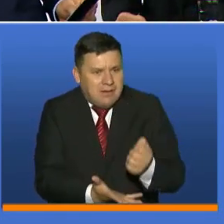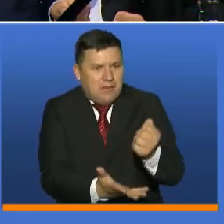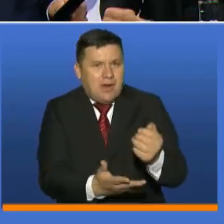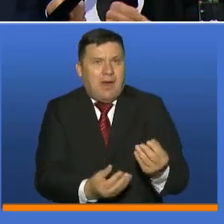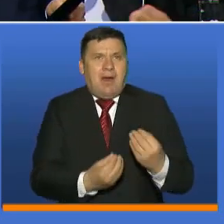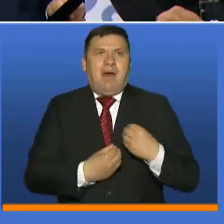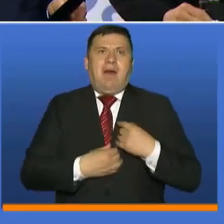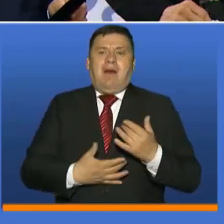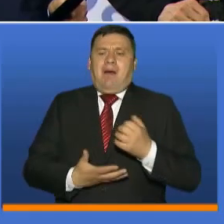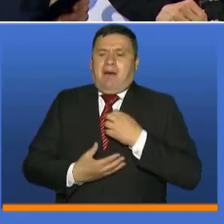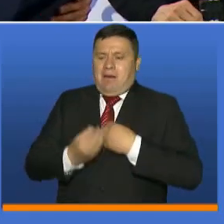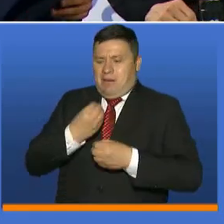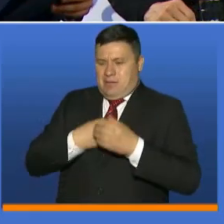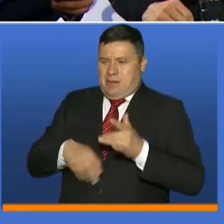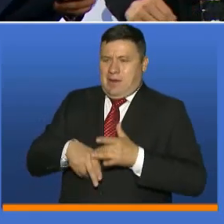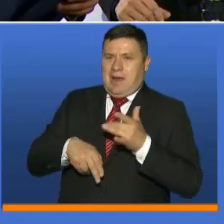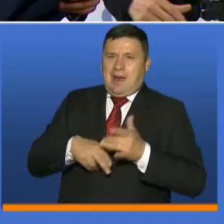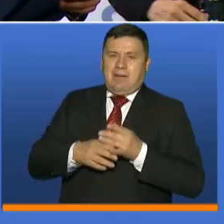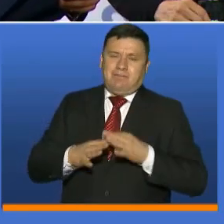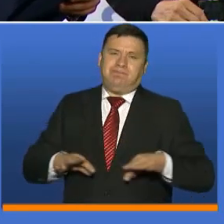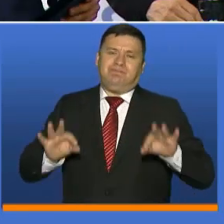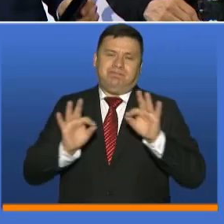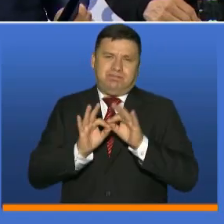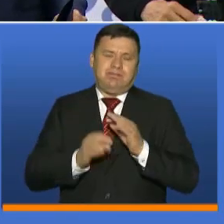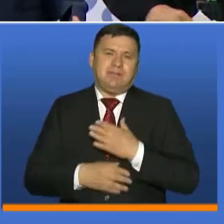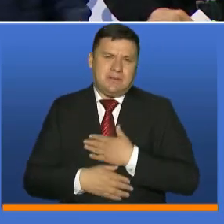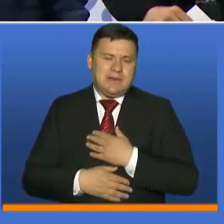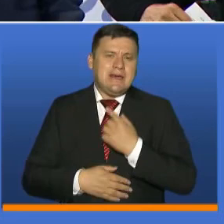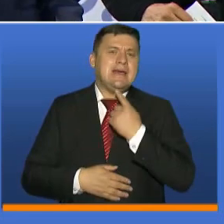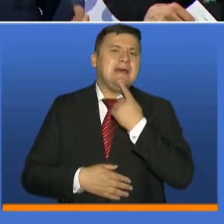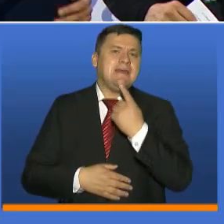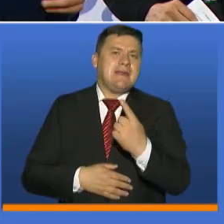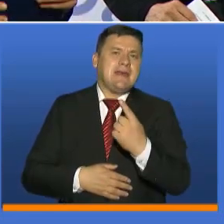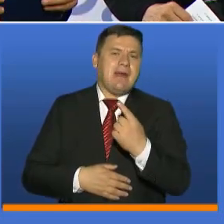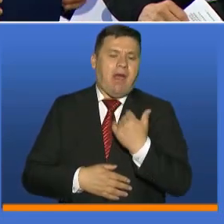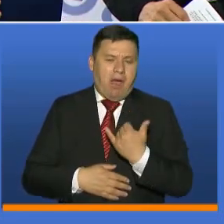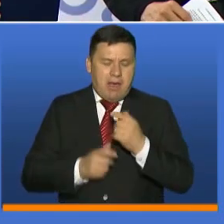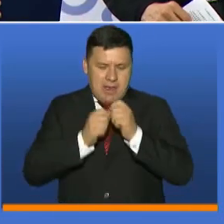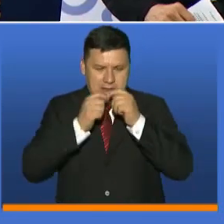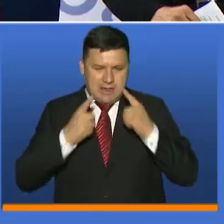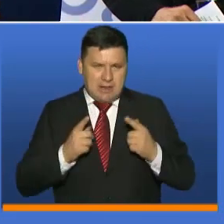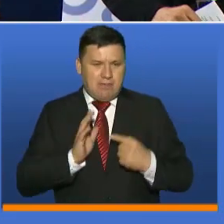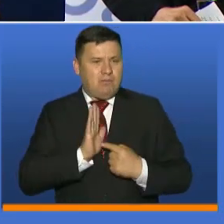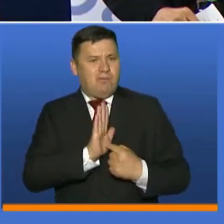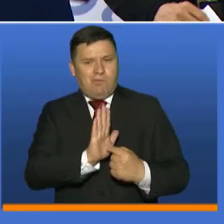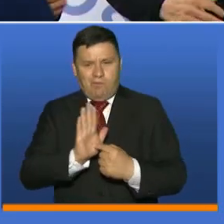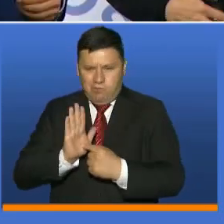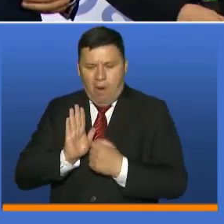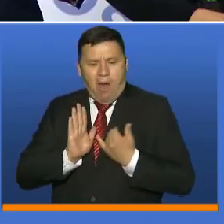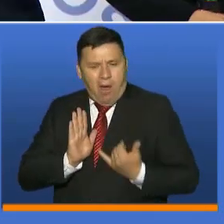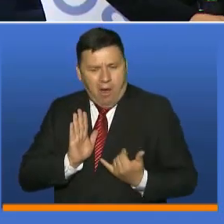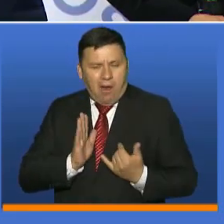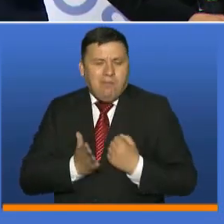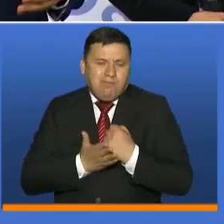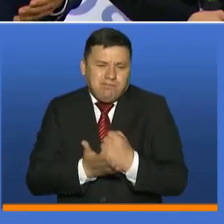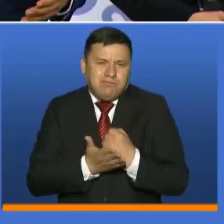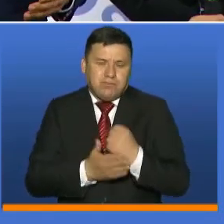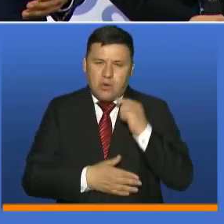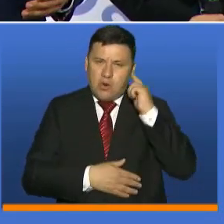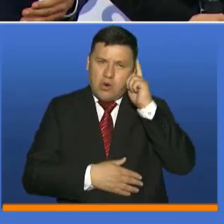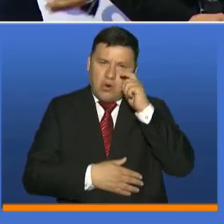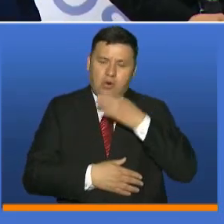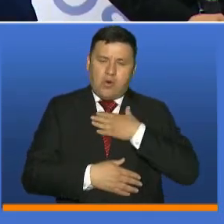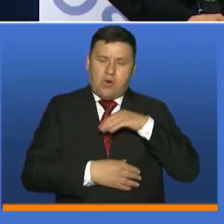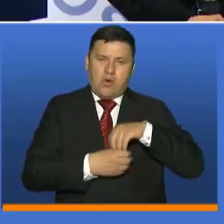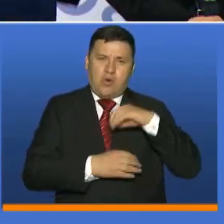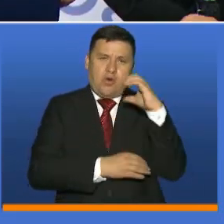ánimo a quienes en este momento han tenido momentos difíciles y decir, aquí estamos, como usted decía muy bien, Nacho, Carlos, como gobierno